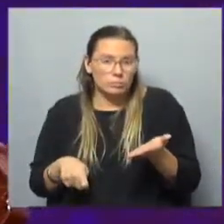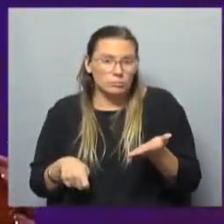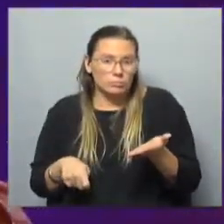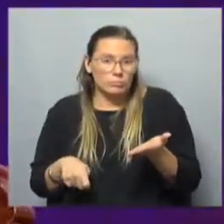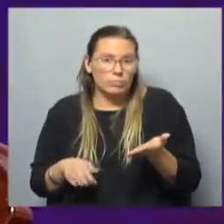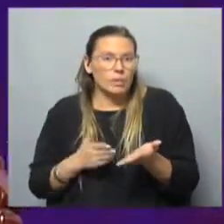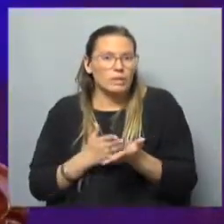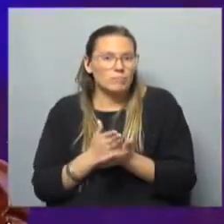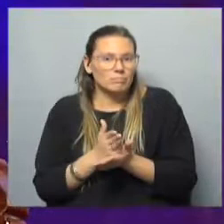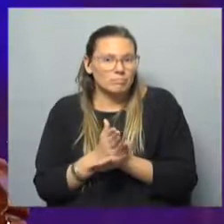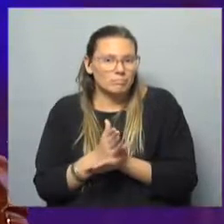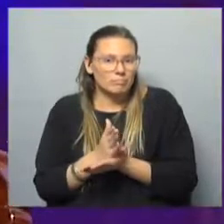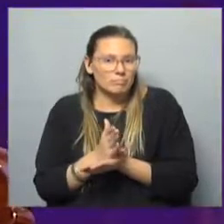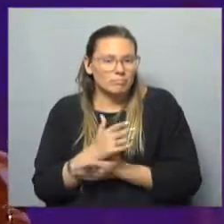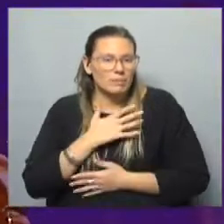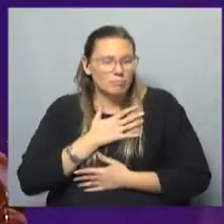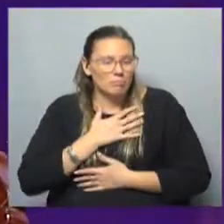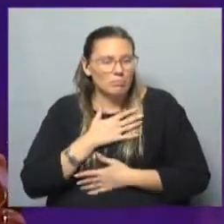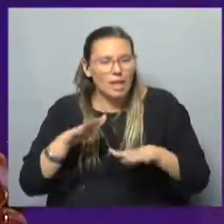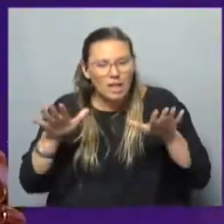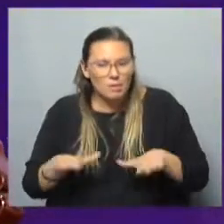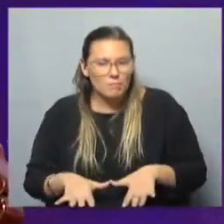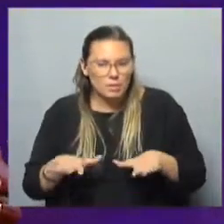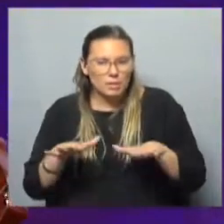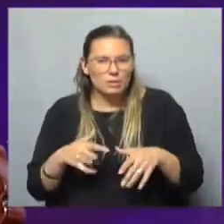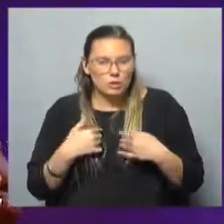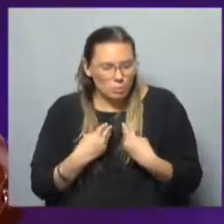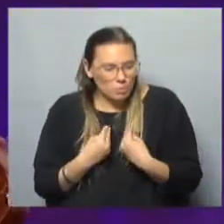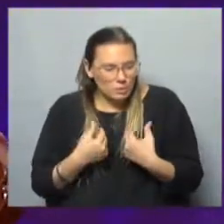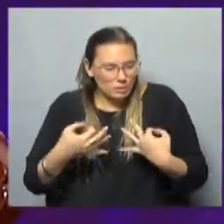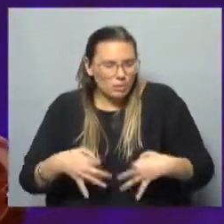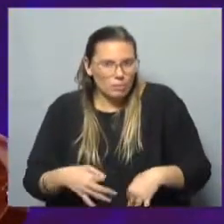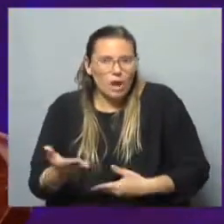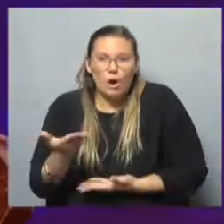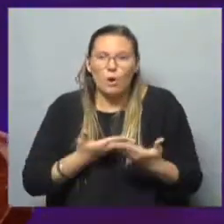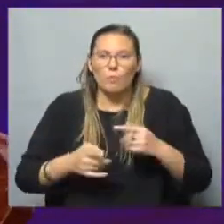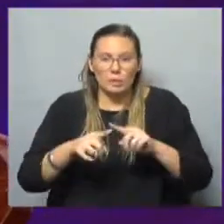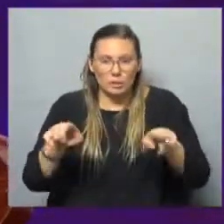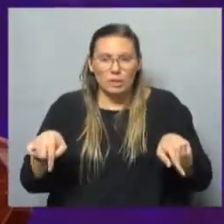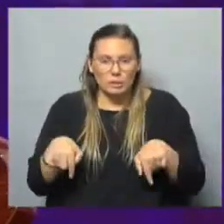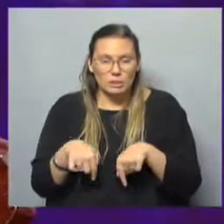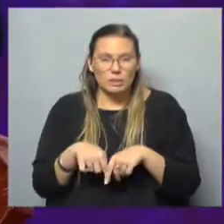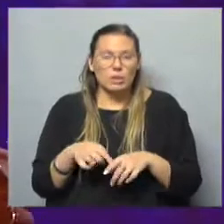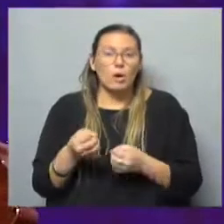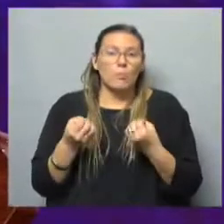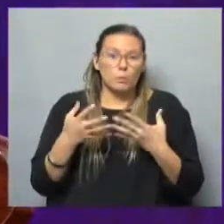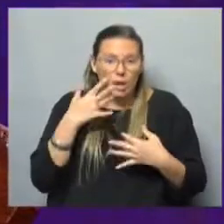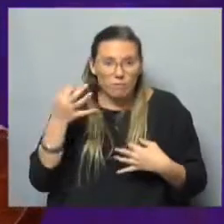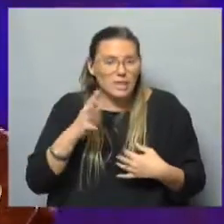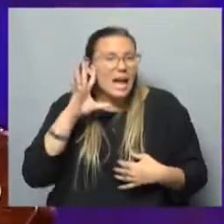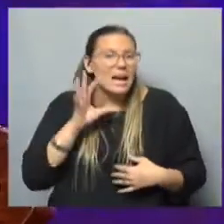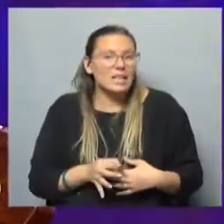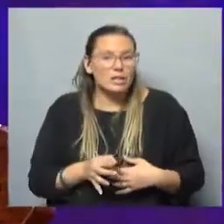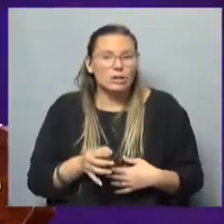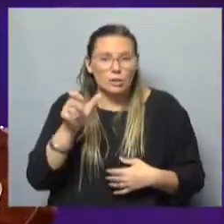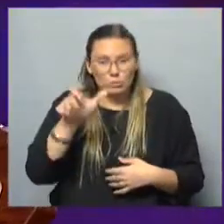y siempre tuve una gran admiración. Me siento un privilegiado poder compartir el escenario con él, porque realmente creo que es un